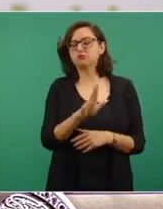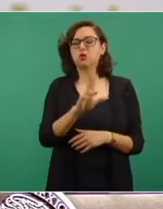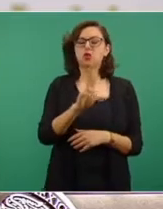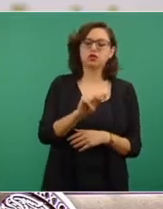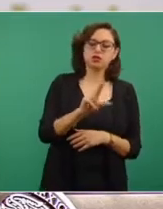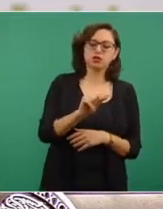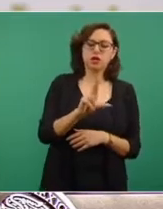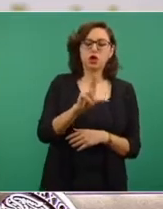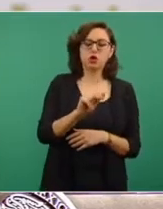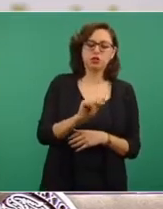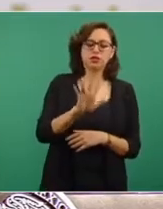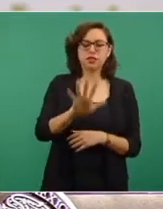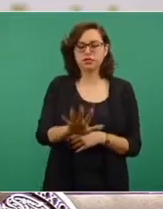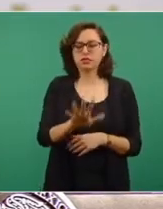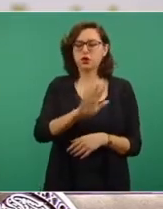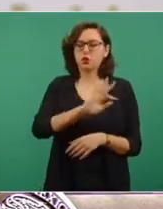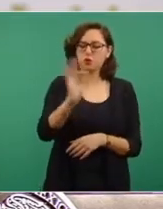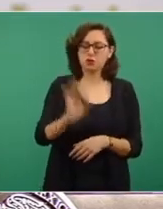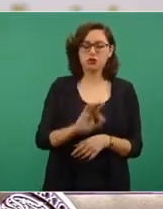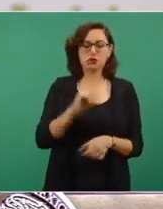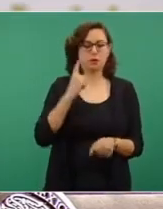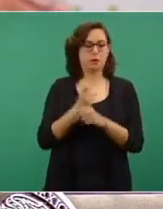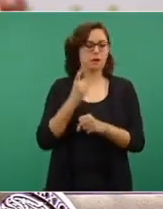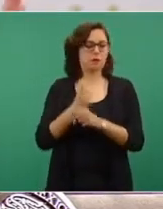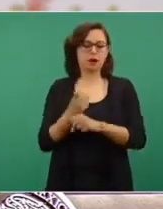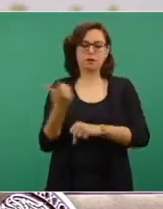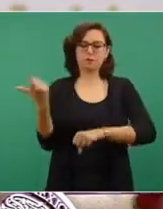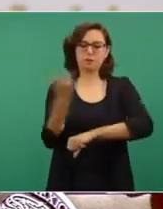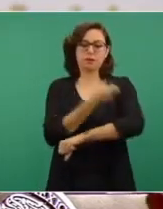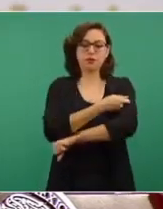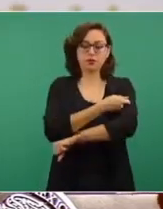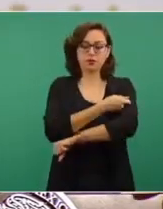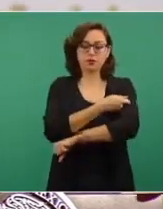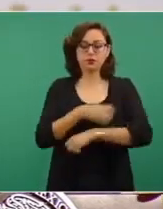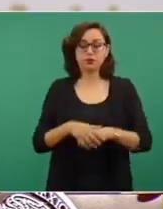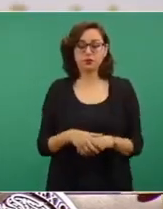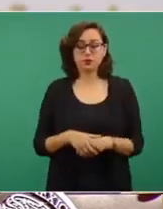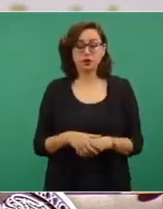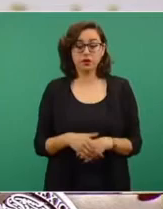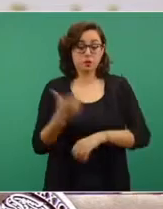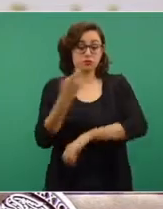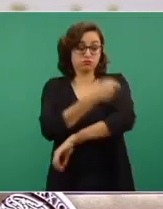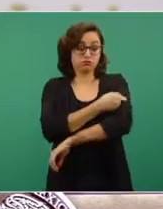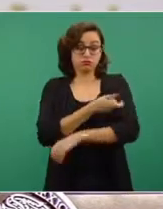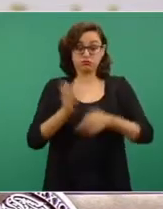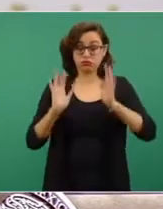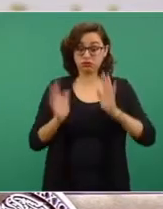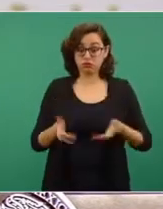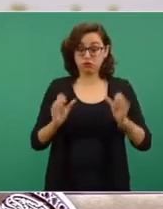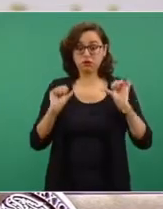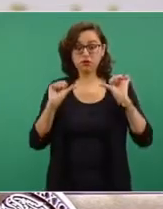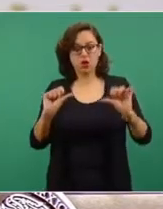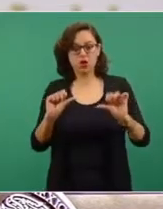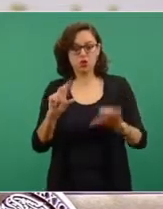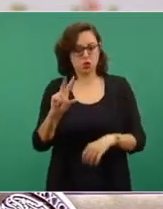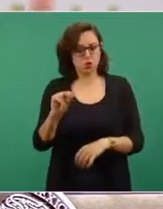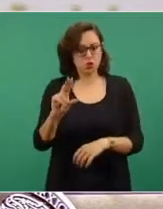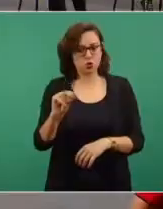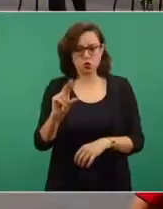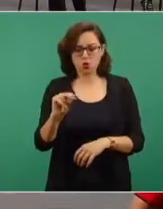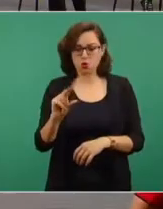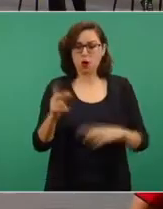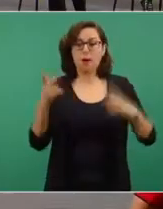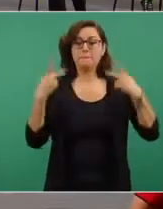efecto se logra ya desde la primera dosis. Recordar que no se logra de manera inmediata y que las personas vacunadas, y lo